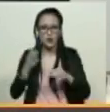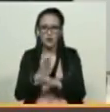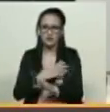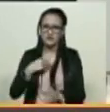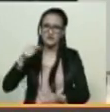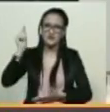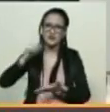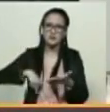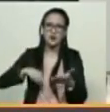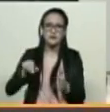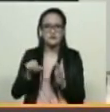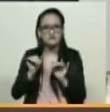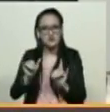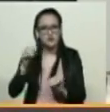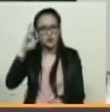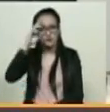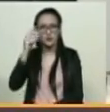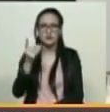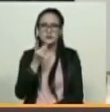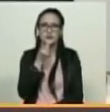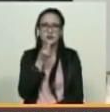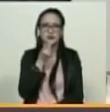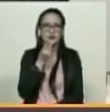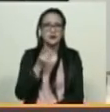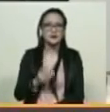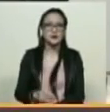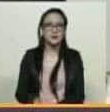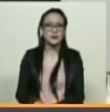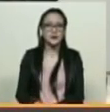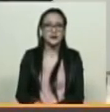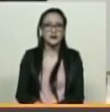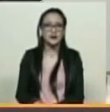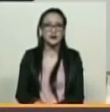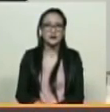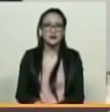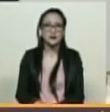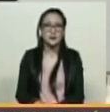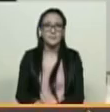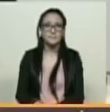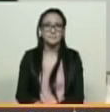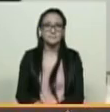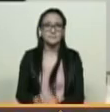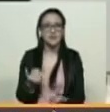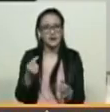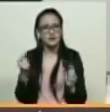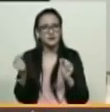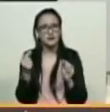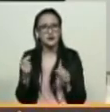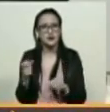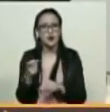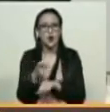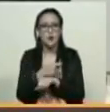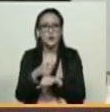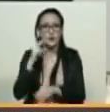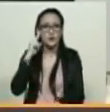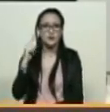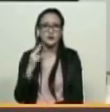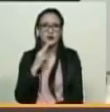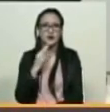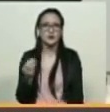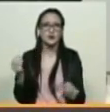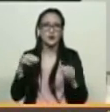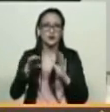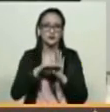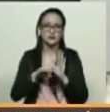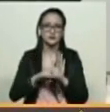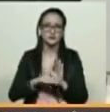firmamos, de República Dominicana. Ya el presidente lo suscribió y los que estuvimos en el diálogo por parte del gobierno bolivariano lo suscribimos también.